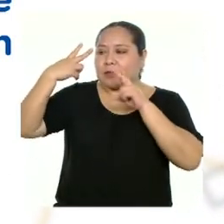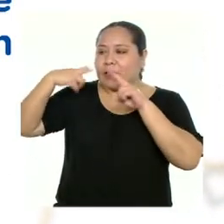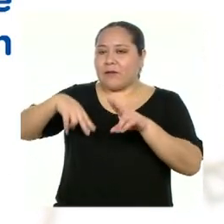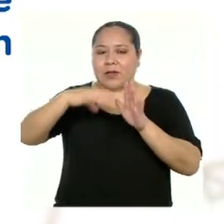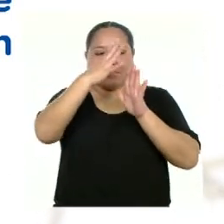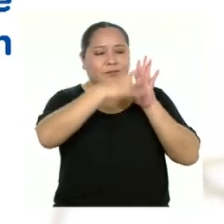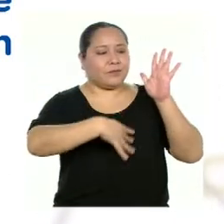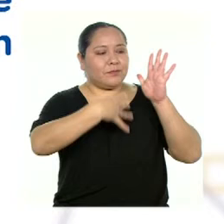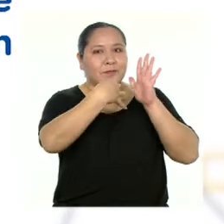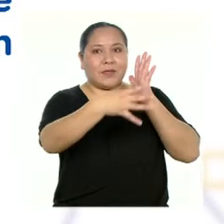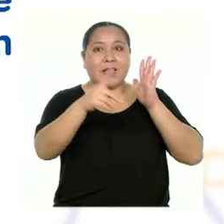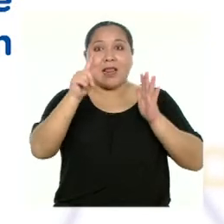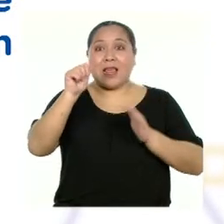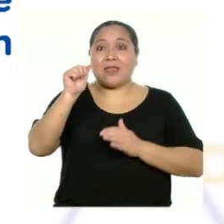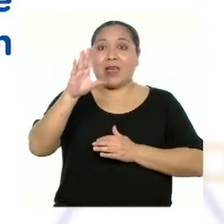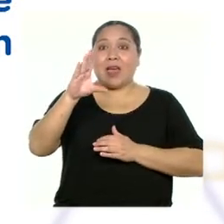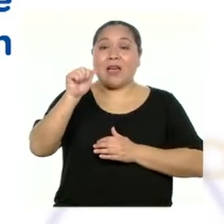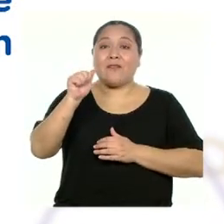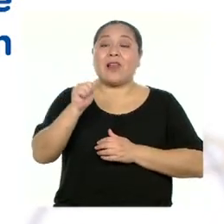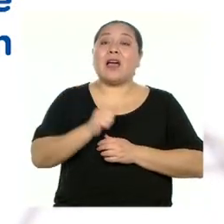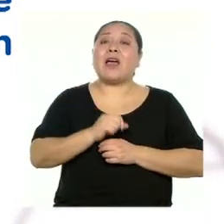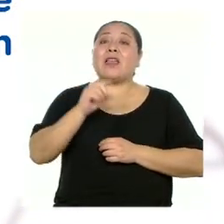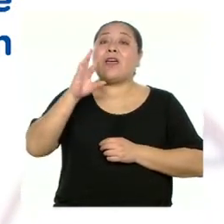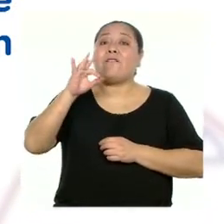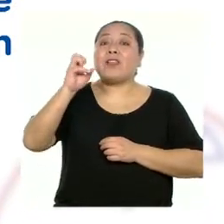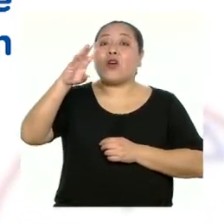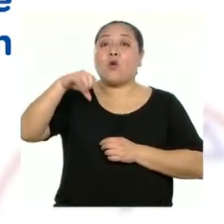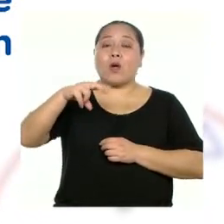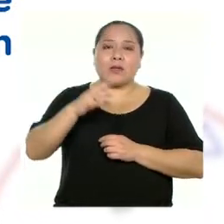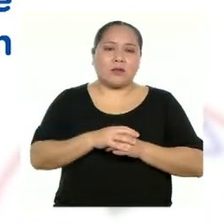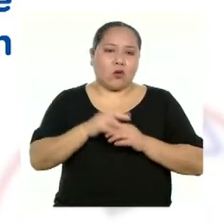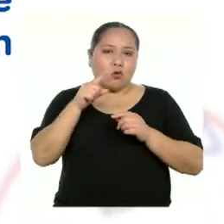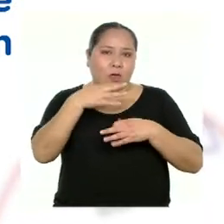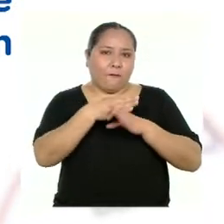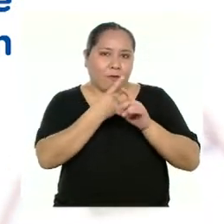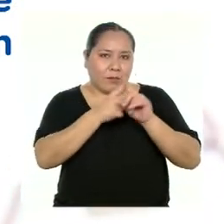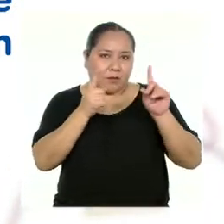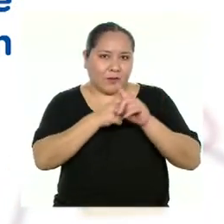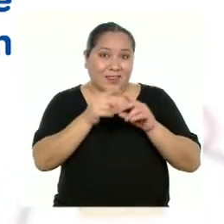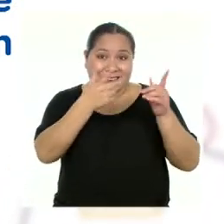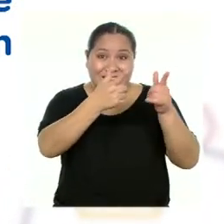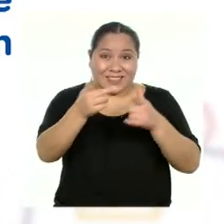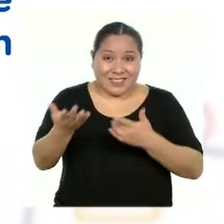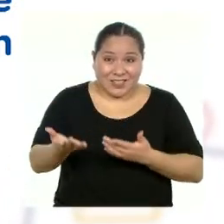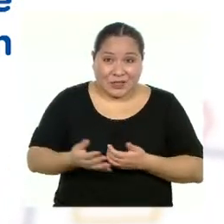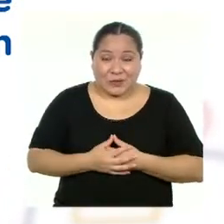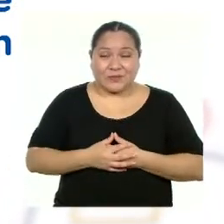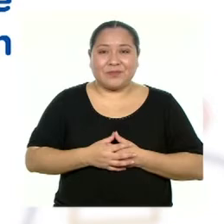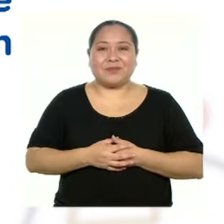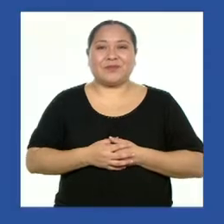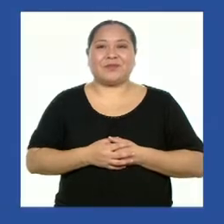nuestra tabla de frecuencias y nuestros gráficos de una manera distinta. ¿Listas y listos?